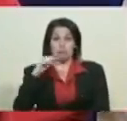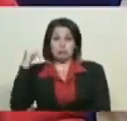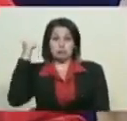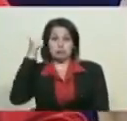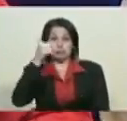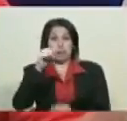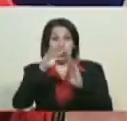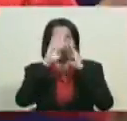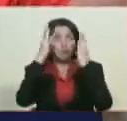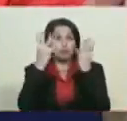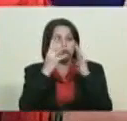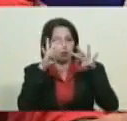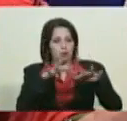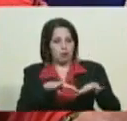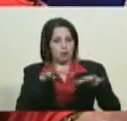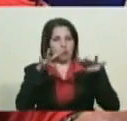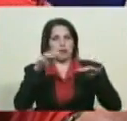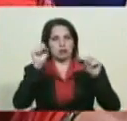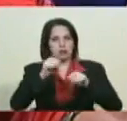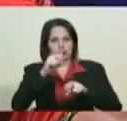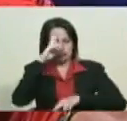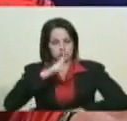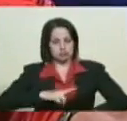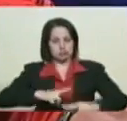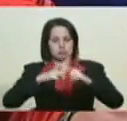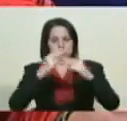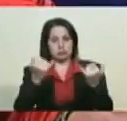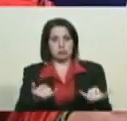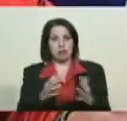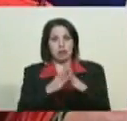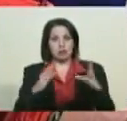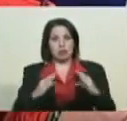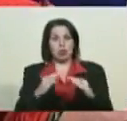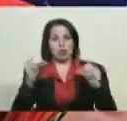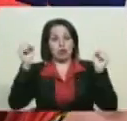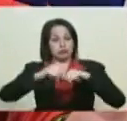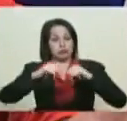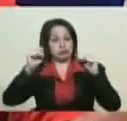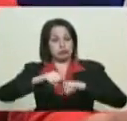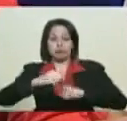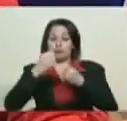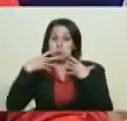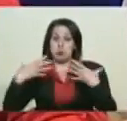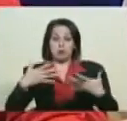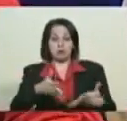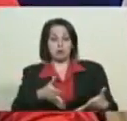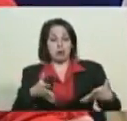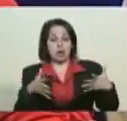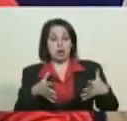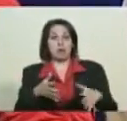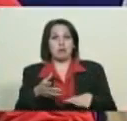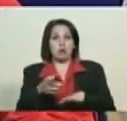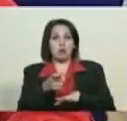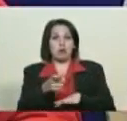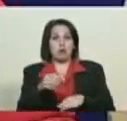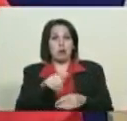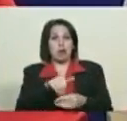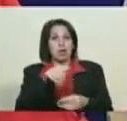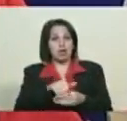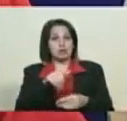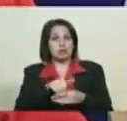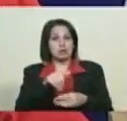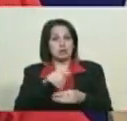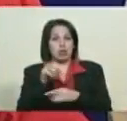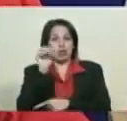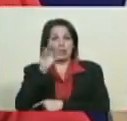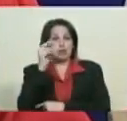por el mundo entero y que ellos dijeron que era muy bueno cuando ganaron las elecciones de alcalde de la